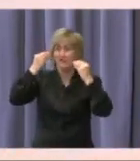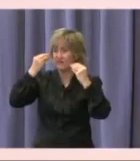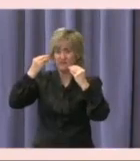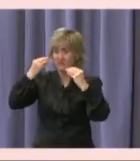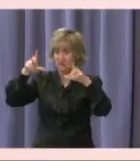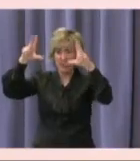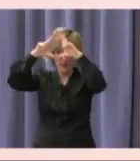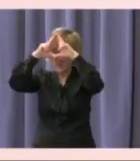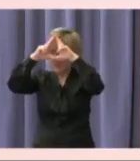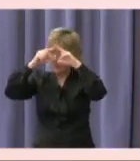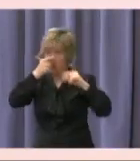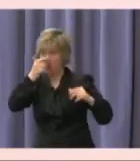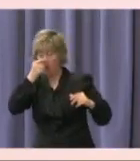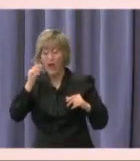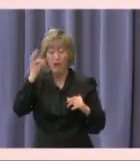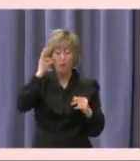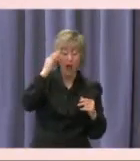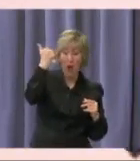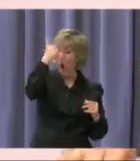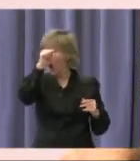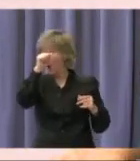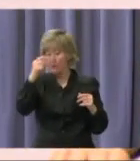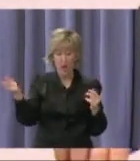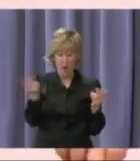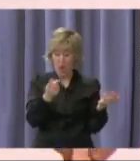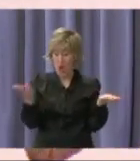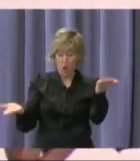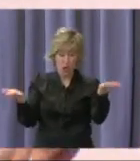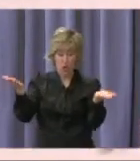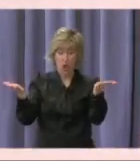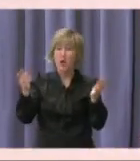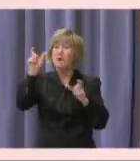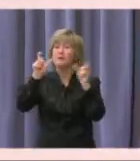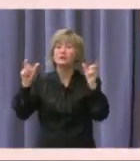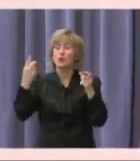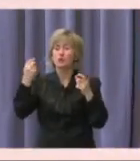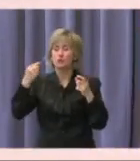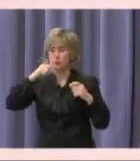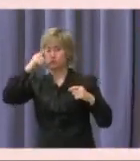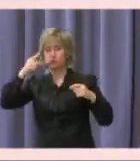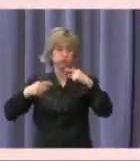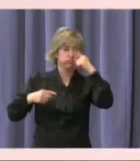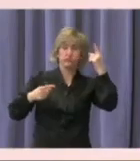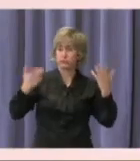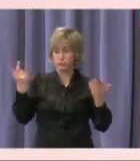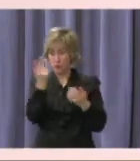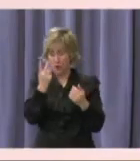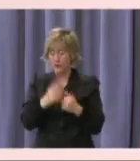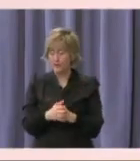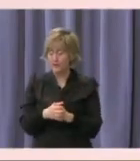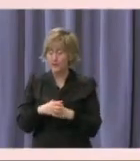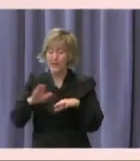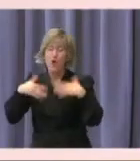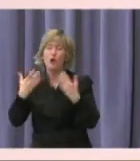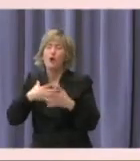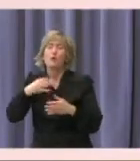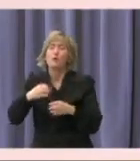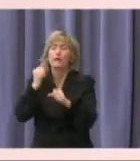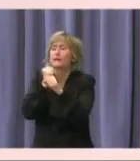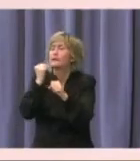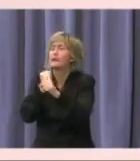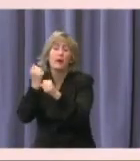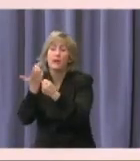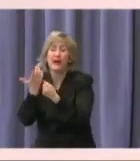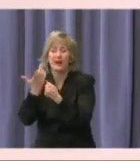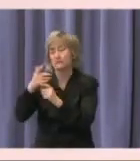las mujeres y los hombres somos personas androcéntricas. ¿Y cómo podemos trabajar androcentrismo? De miles de maneras. Así